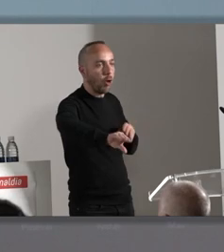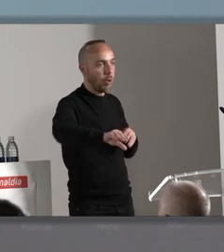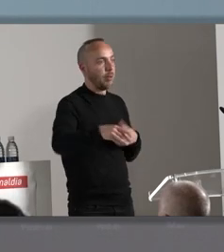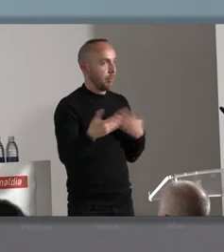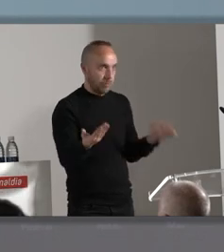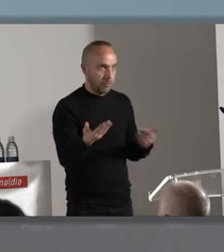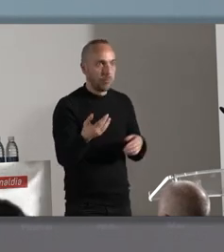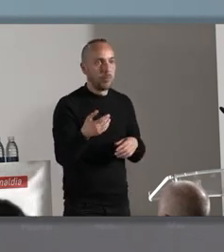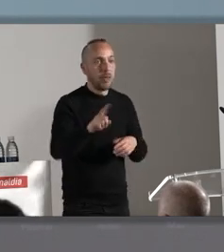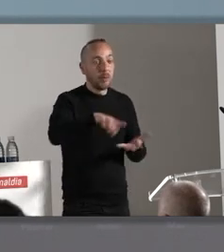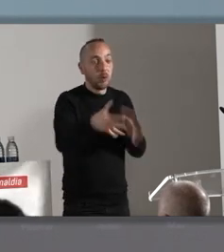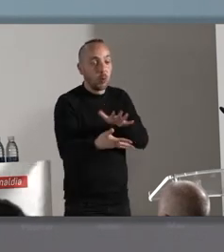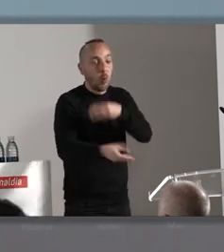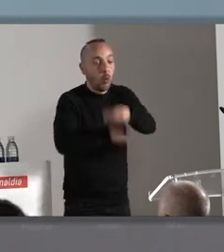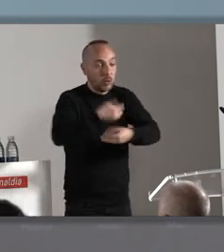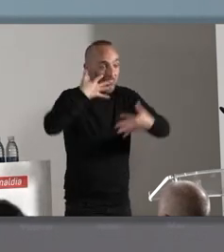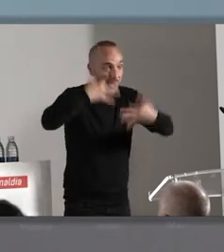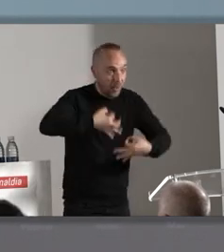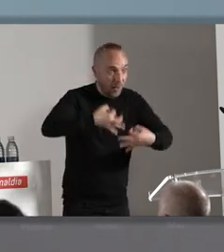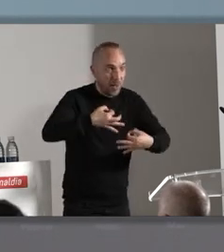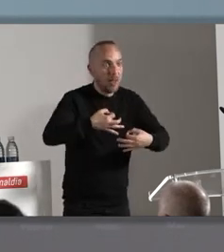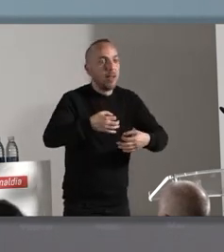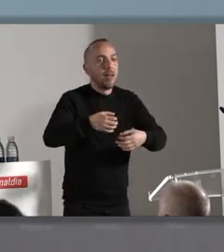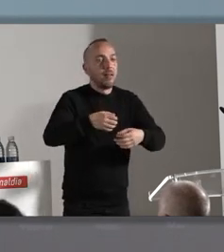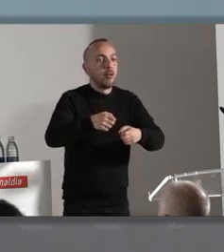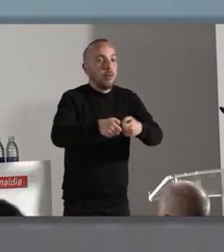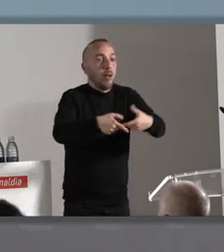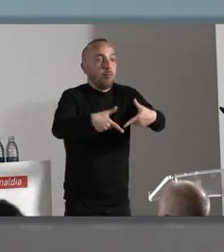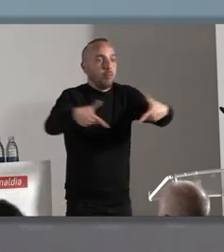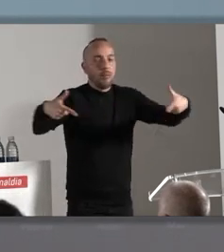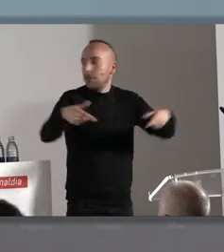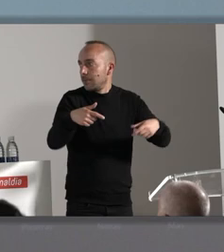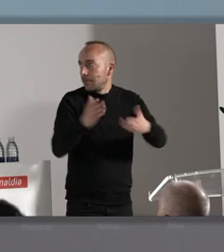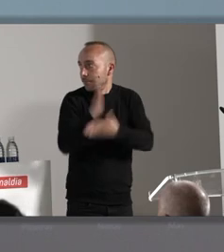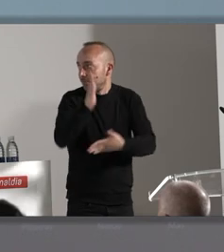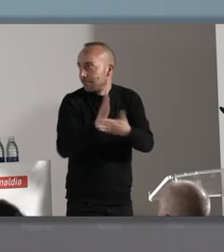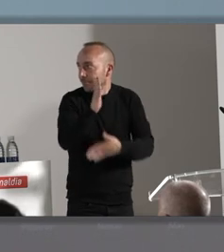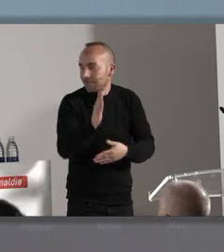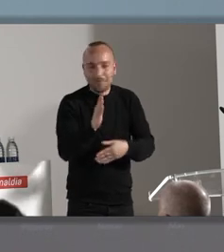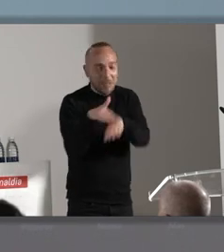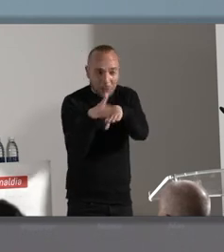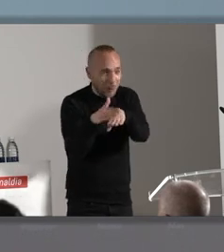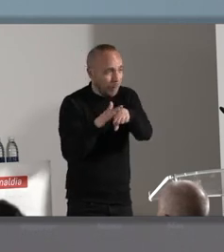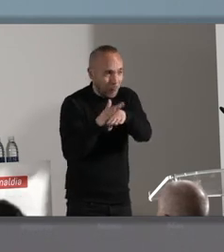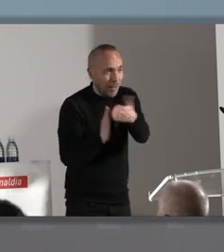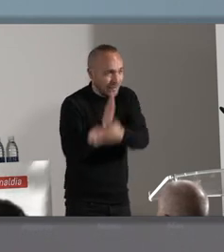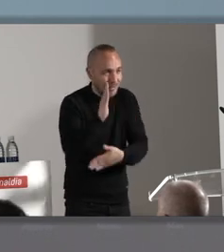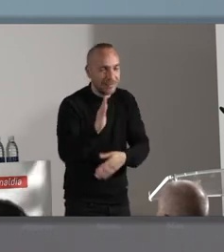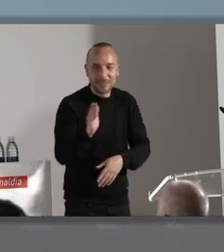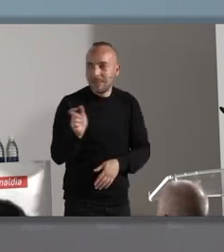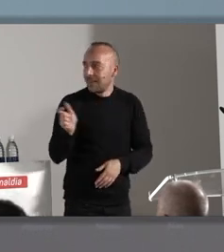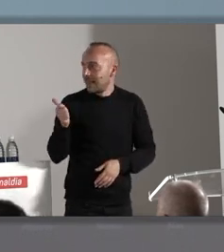territorio es así, pues realmente es cuando el modelo empieza a crecer en toda su David, diversidad. David, disculpa un poquito, te sí.